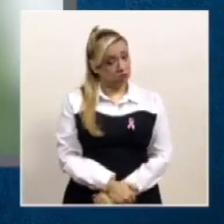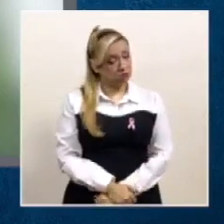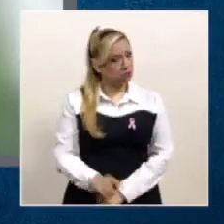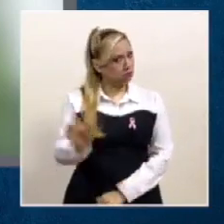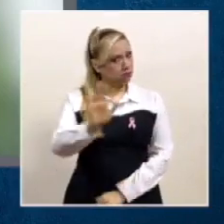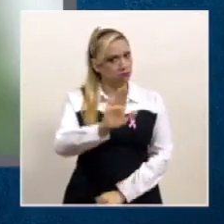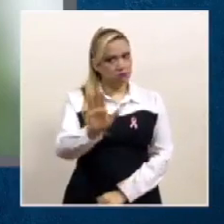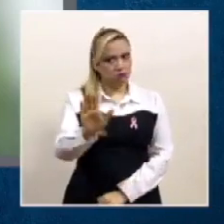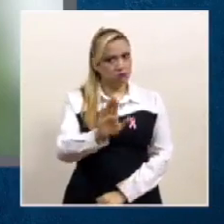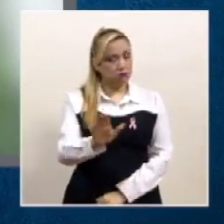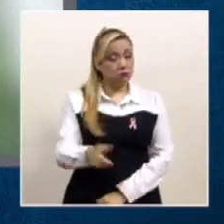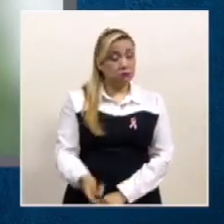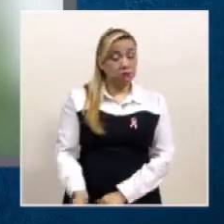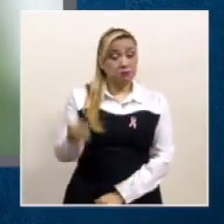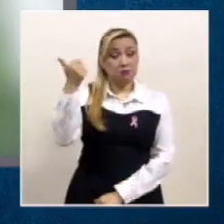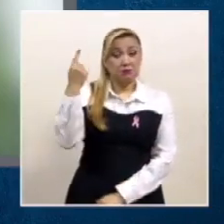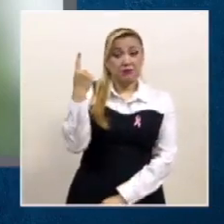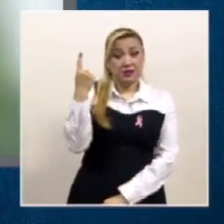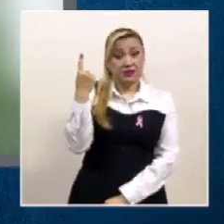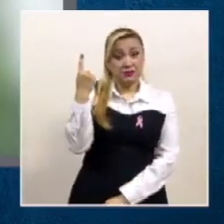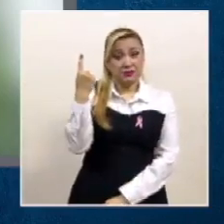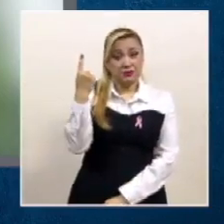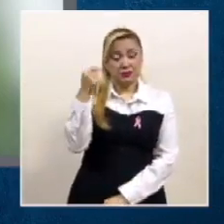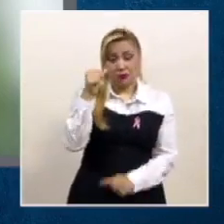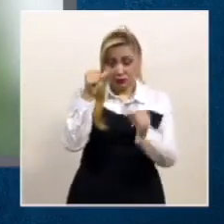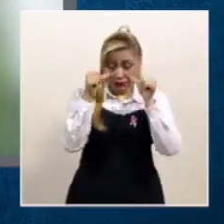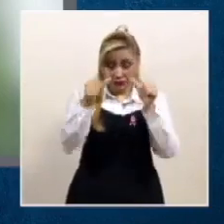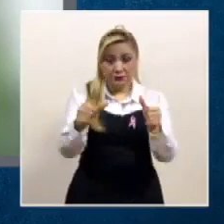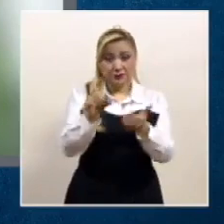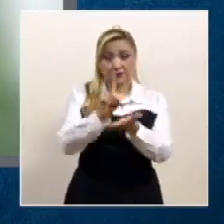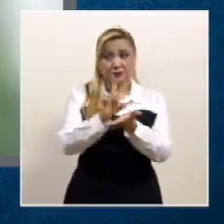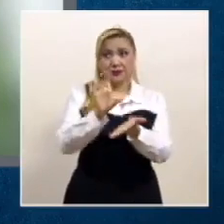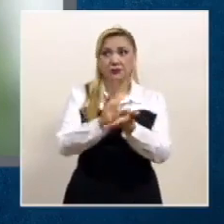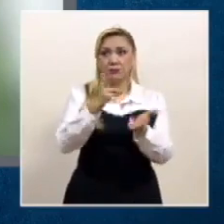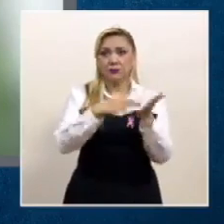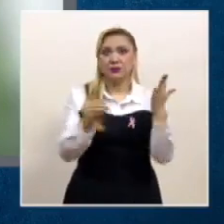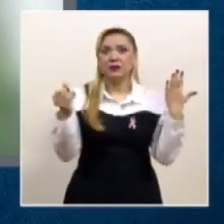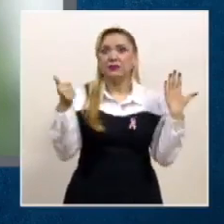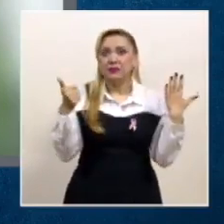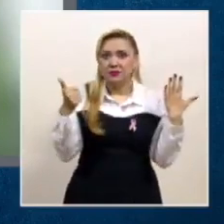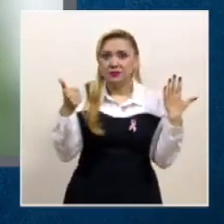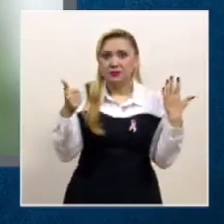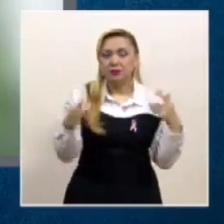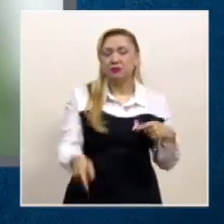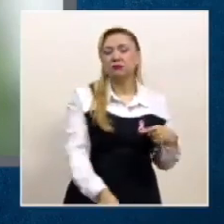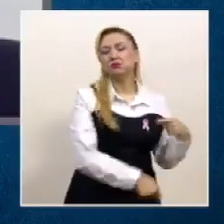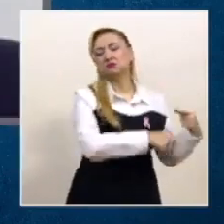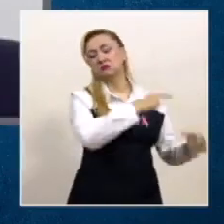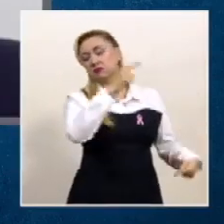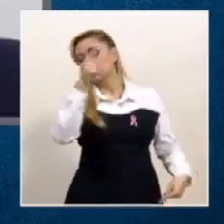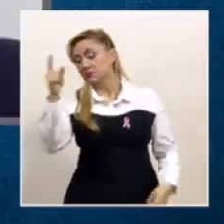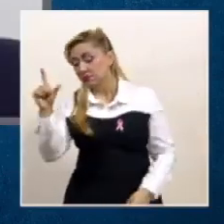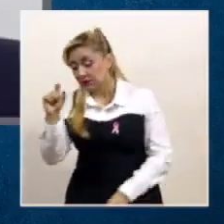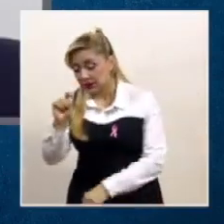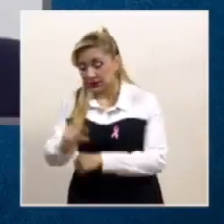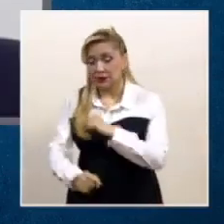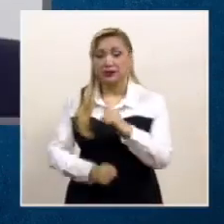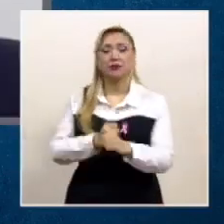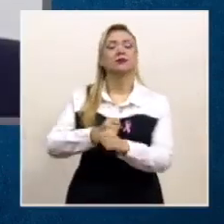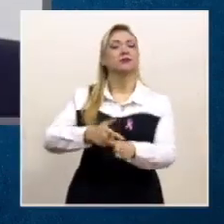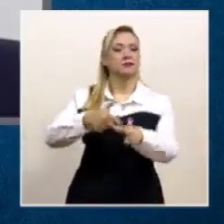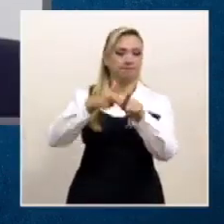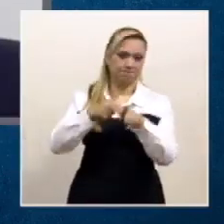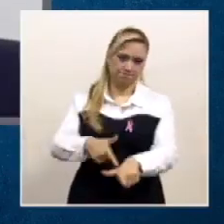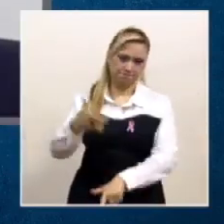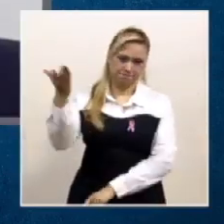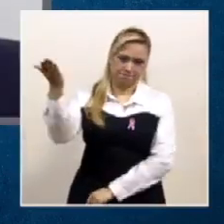el dato, fue el primer caso que atendió en temas de discapacidad en 2006 y casi 20 años después es de los últimos que sigue